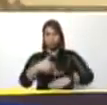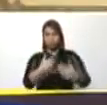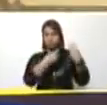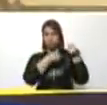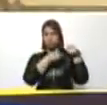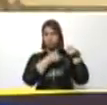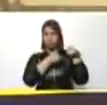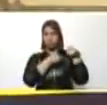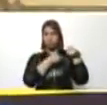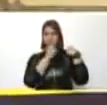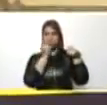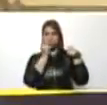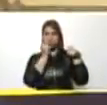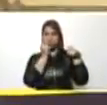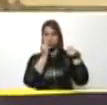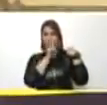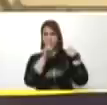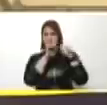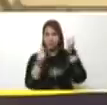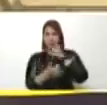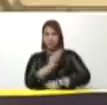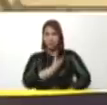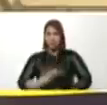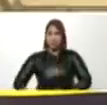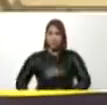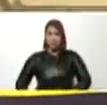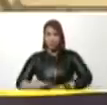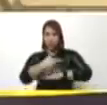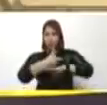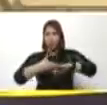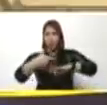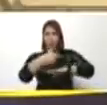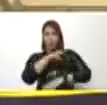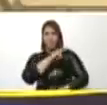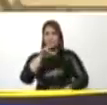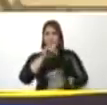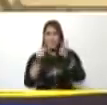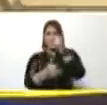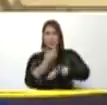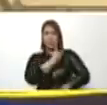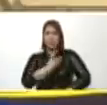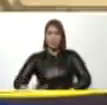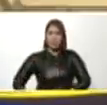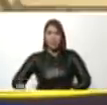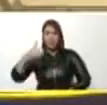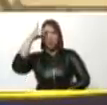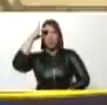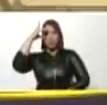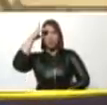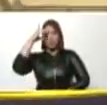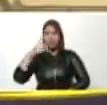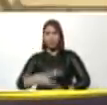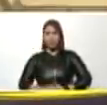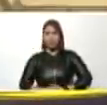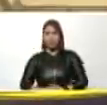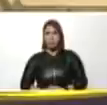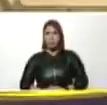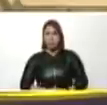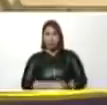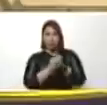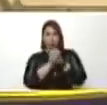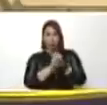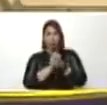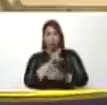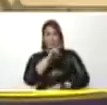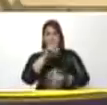señores vicepresidentes de gobierno, señora vicepresidenta ejecutiva de la República, Delcy Rodríguez, señores